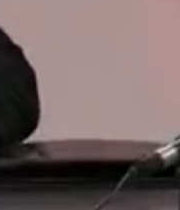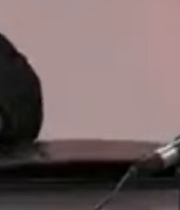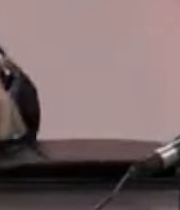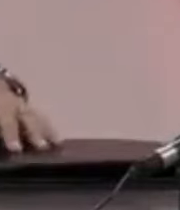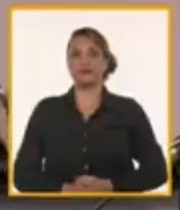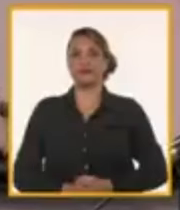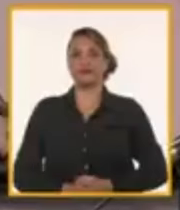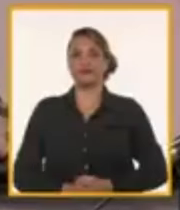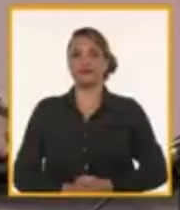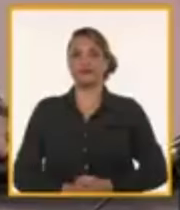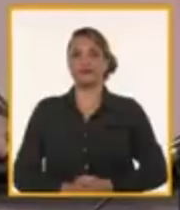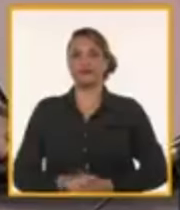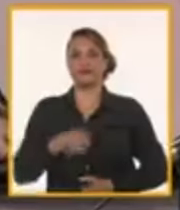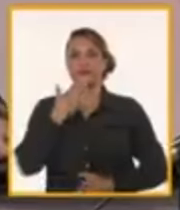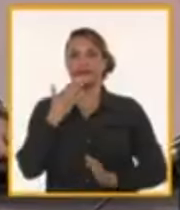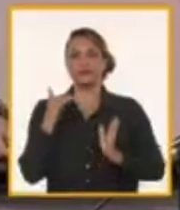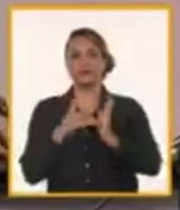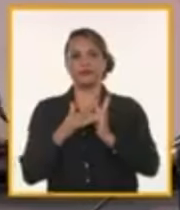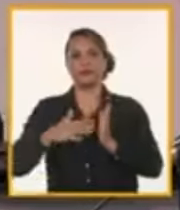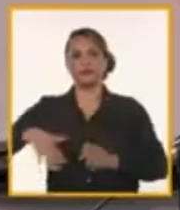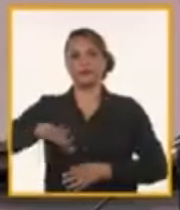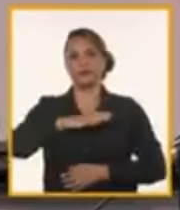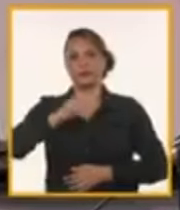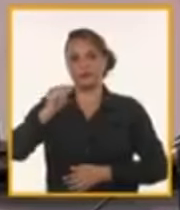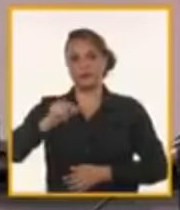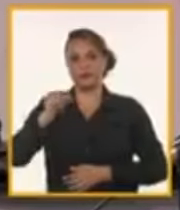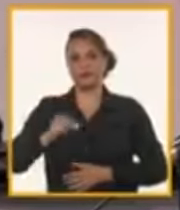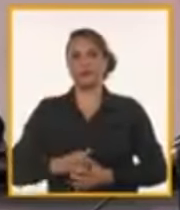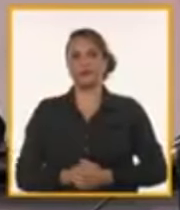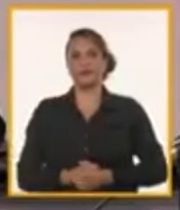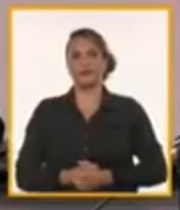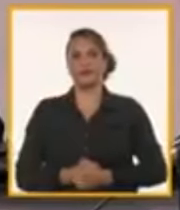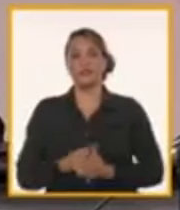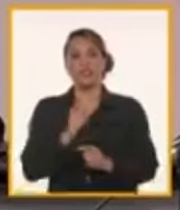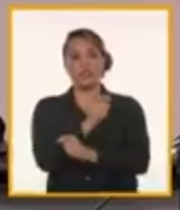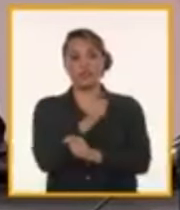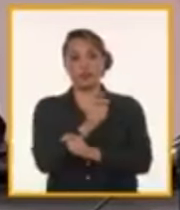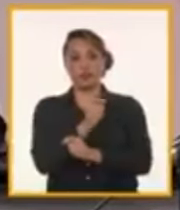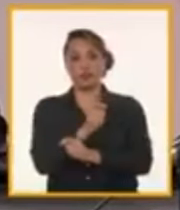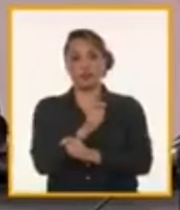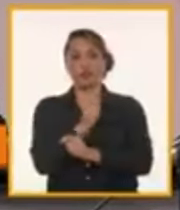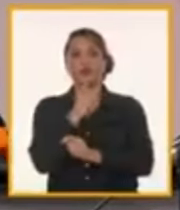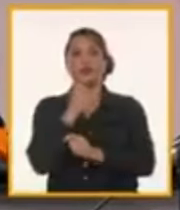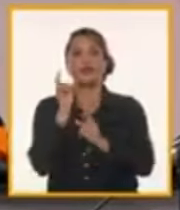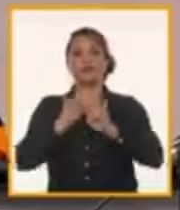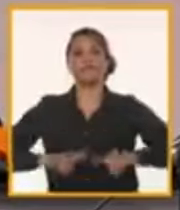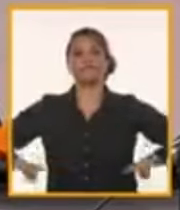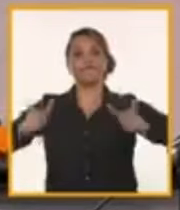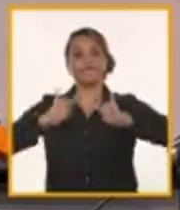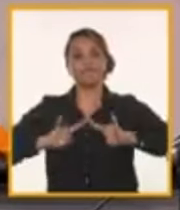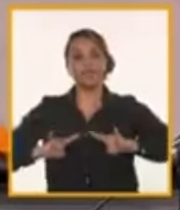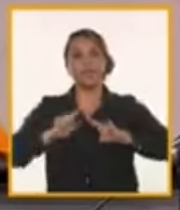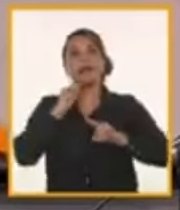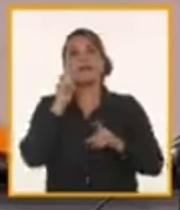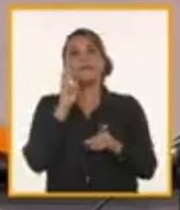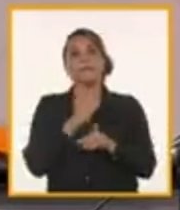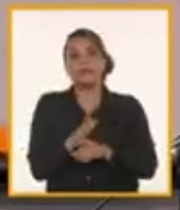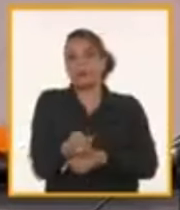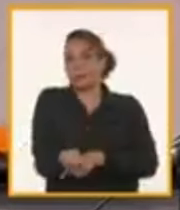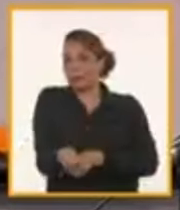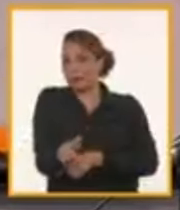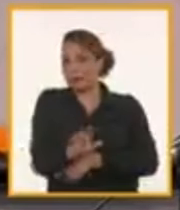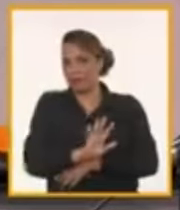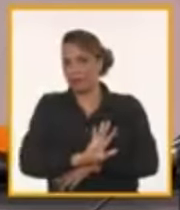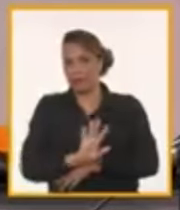Muy buenas tardes estimados televidentes y radioyentes el curso escolar en la educación superior cubana está a punto de comenzar